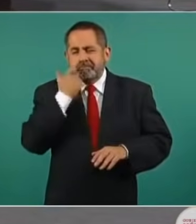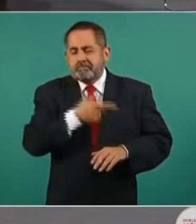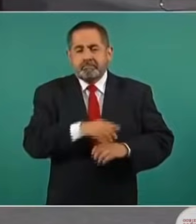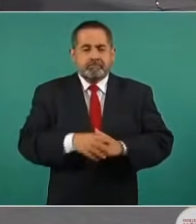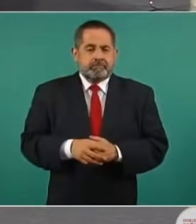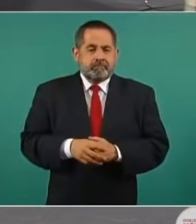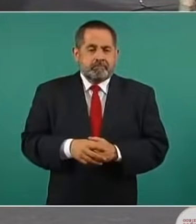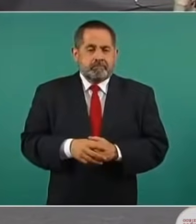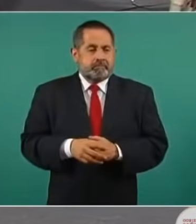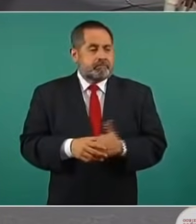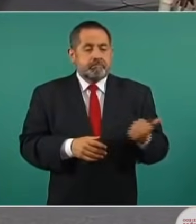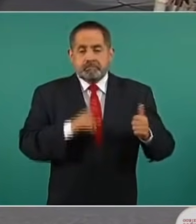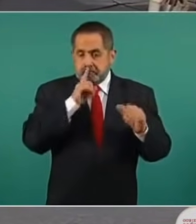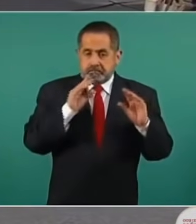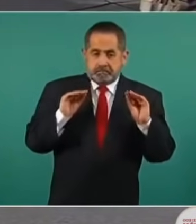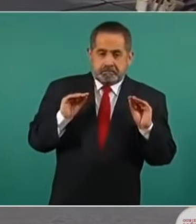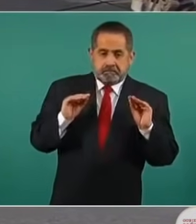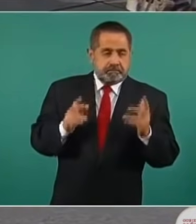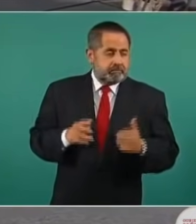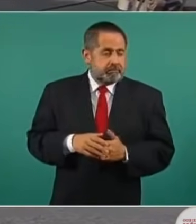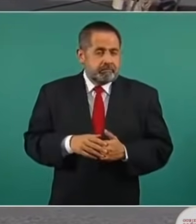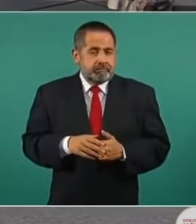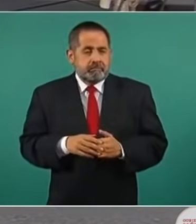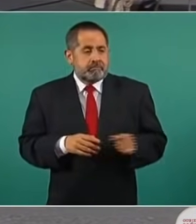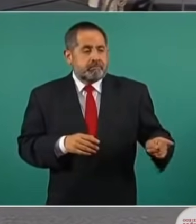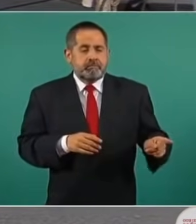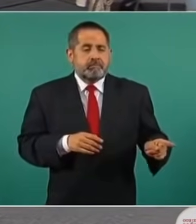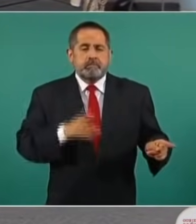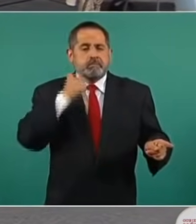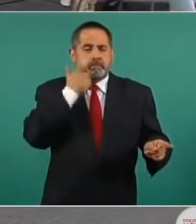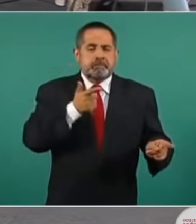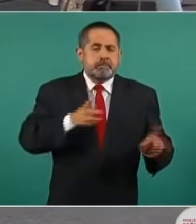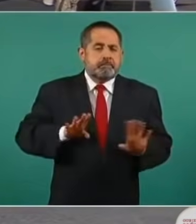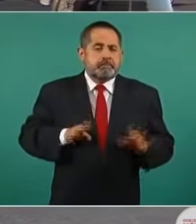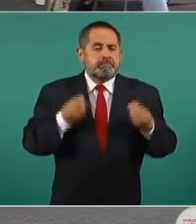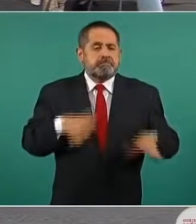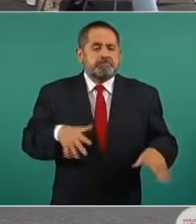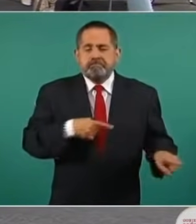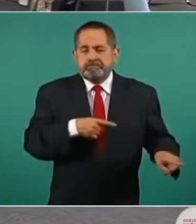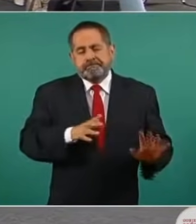No dicen nada, dice la gente, porque no les conviene.